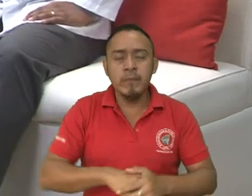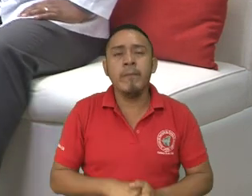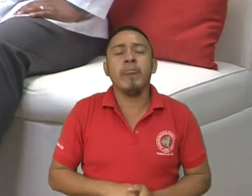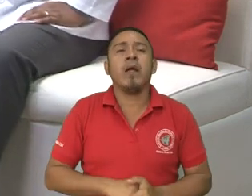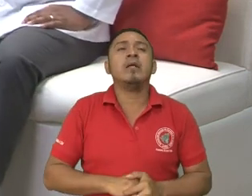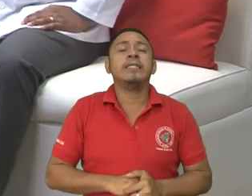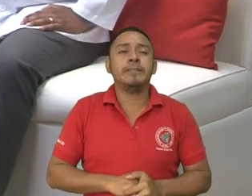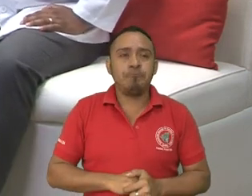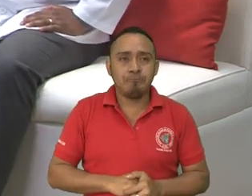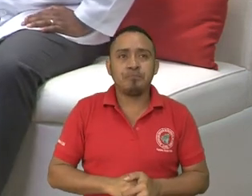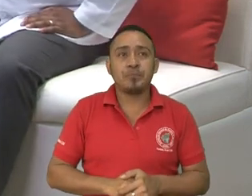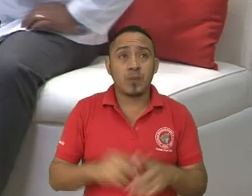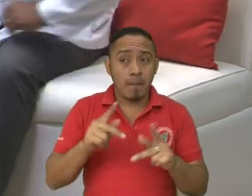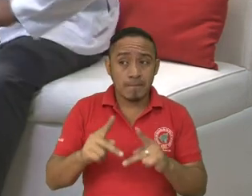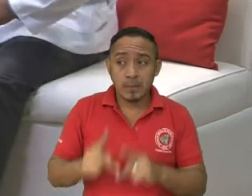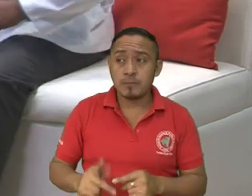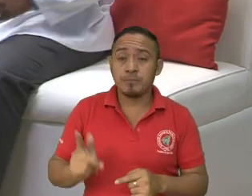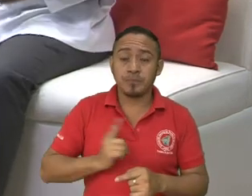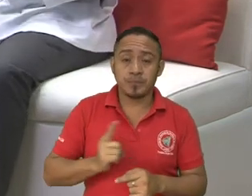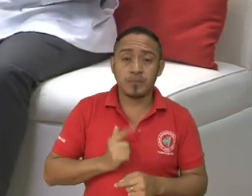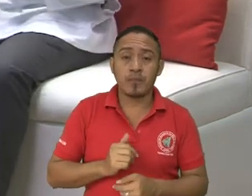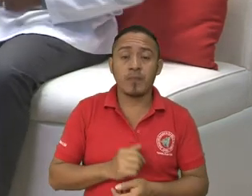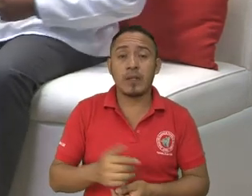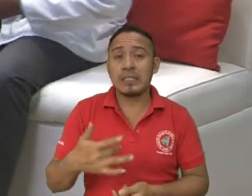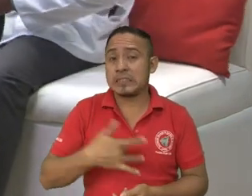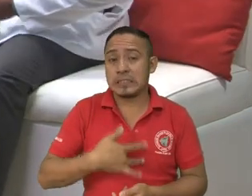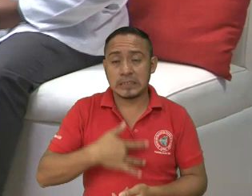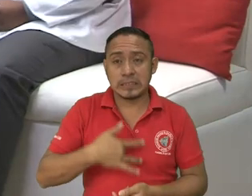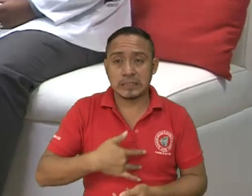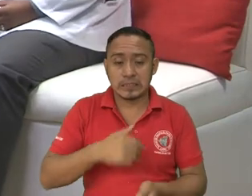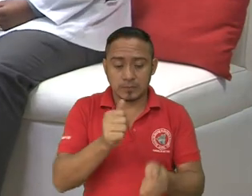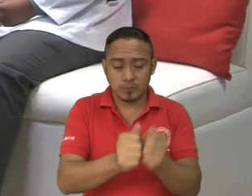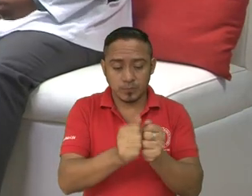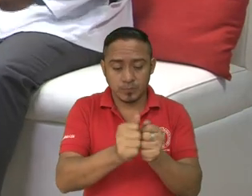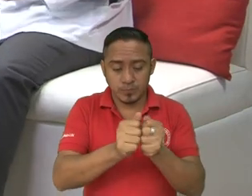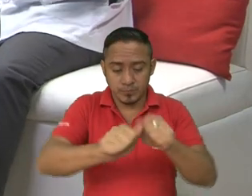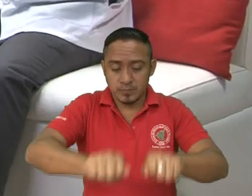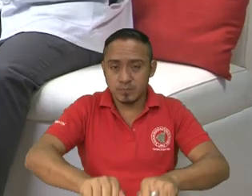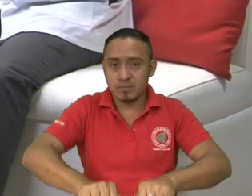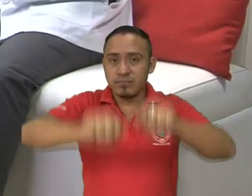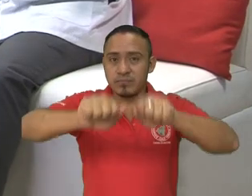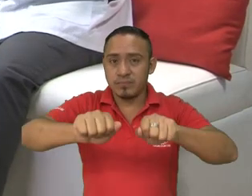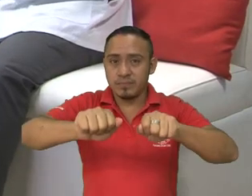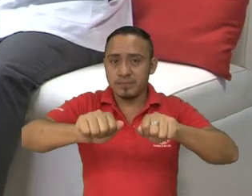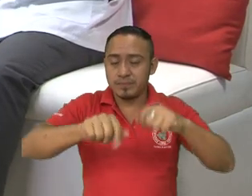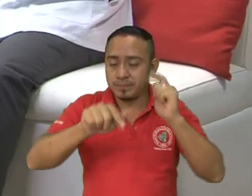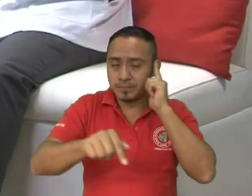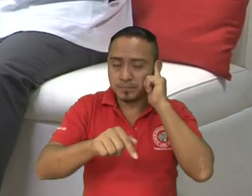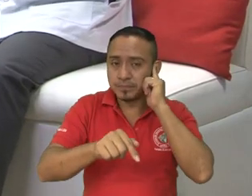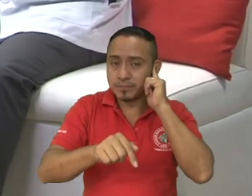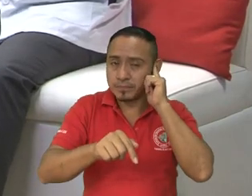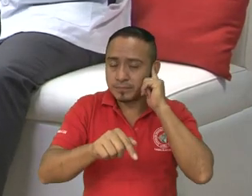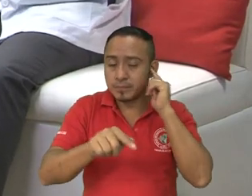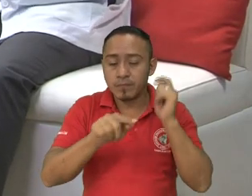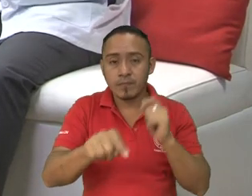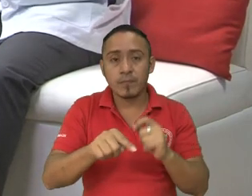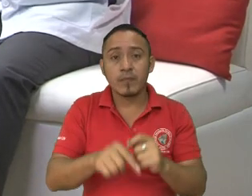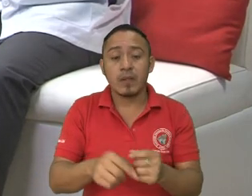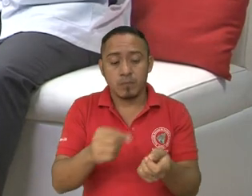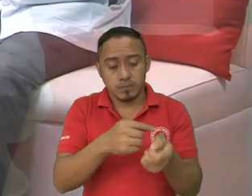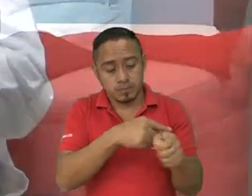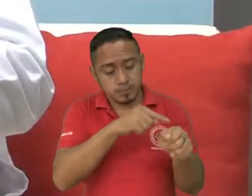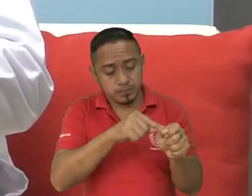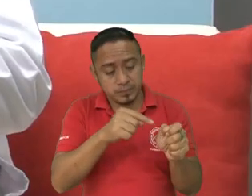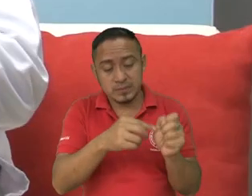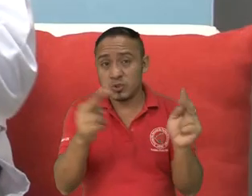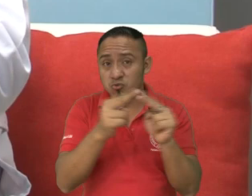Entonces, lo ideal es tener un desfibrilador, que es el instrumento que va a hacer una descarga